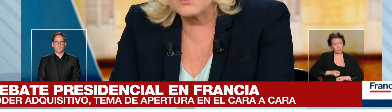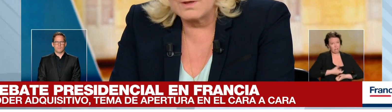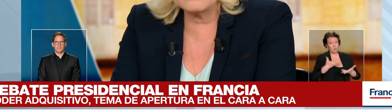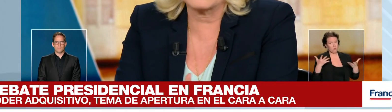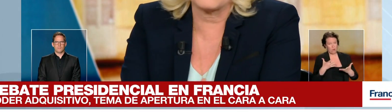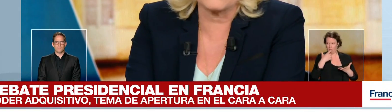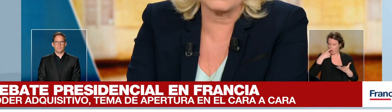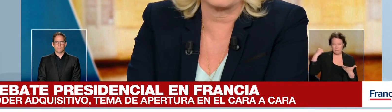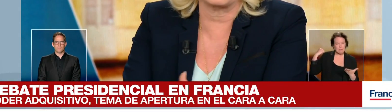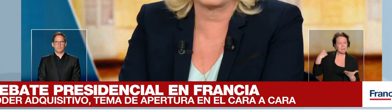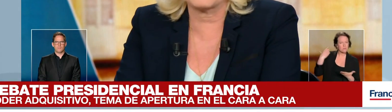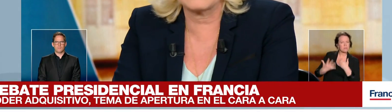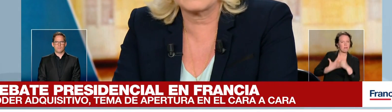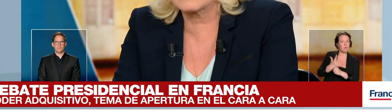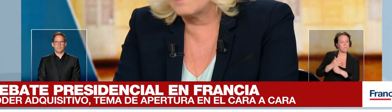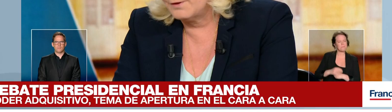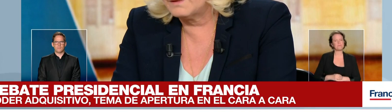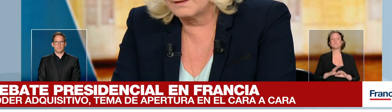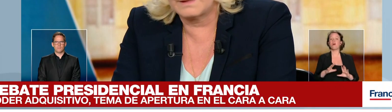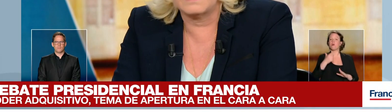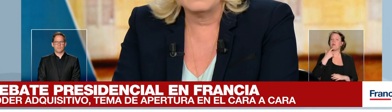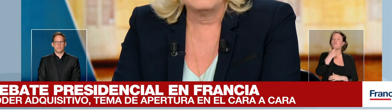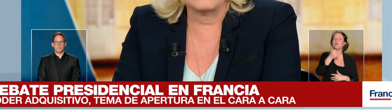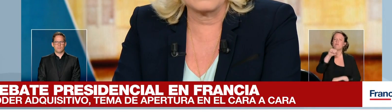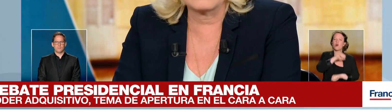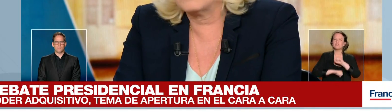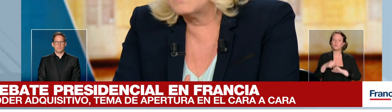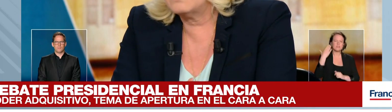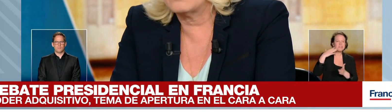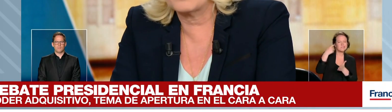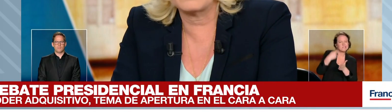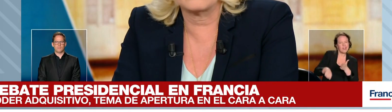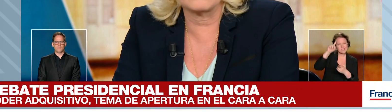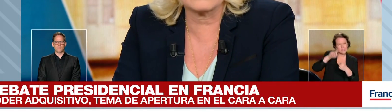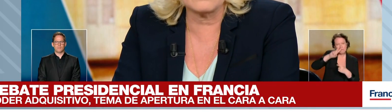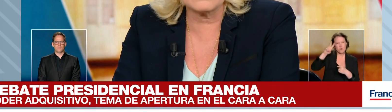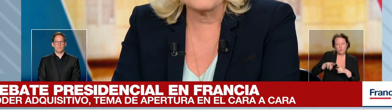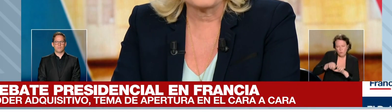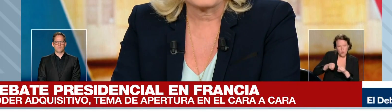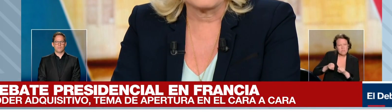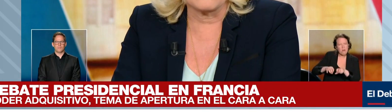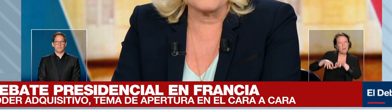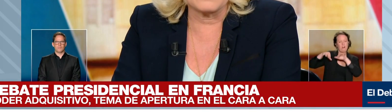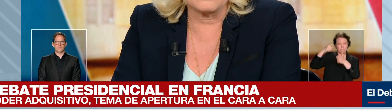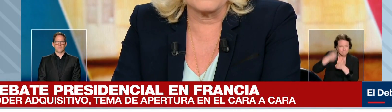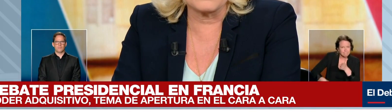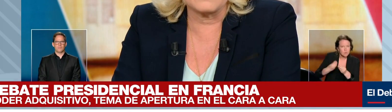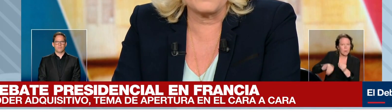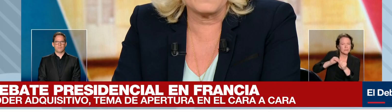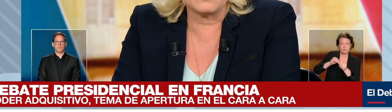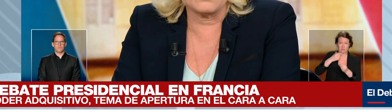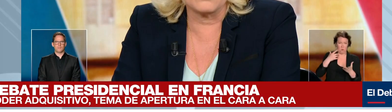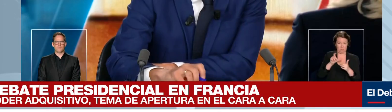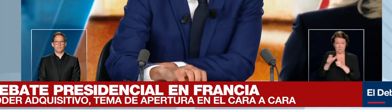durante estos 5 años. Usted ha tomado decisiones, usted implantó todo el impuesto sobre el carbono, lo que agravó el precio